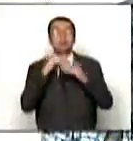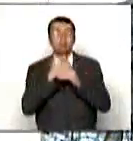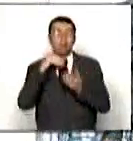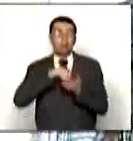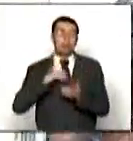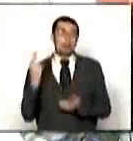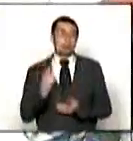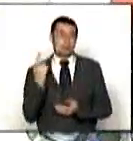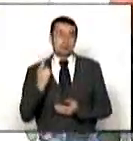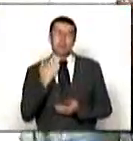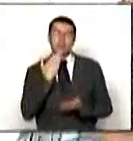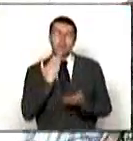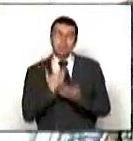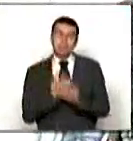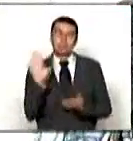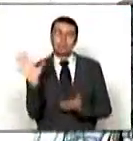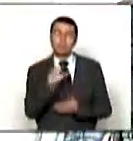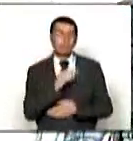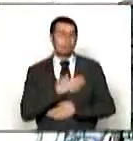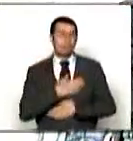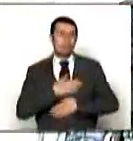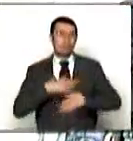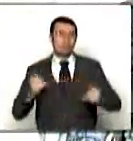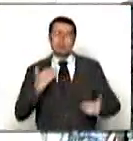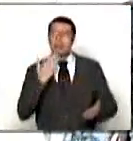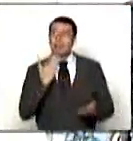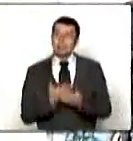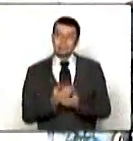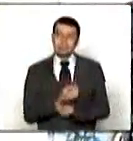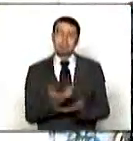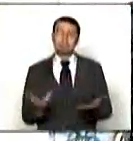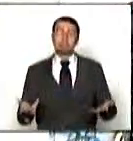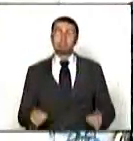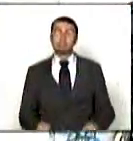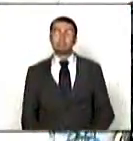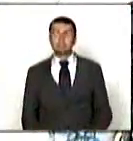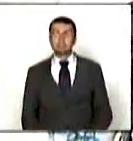la noche. Mil felicidades para todos, muchas gracias y bendiciones.